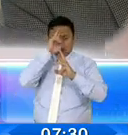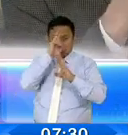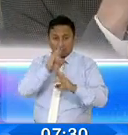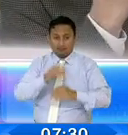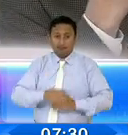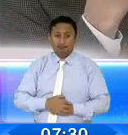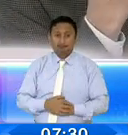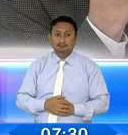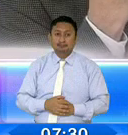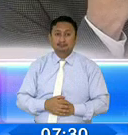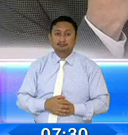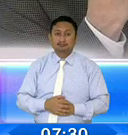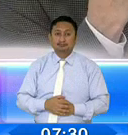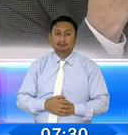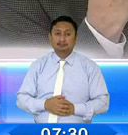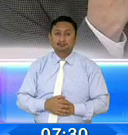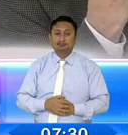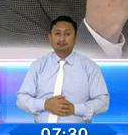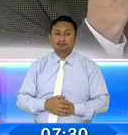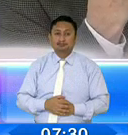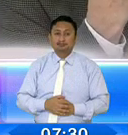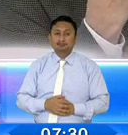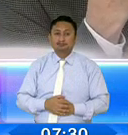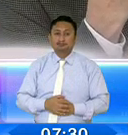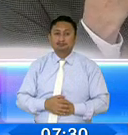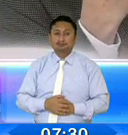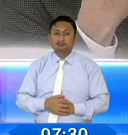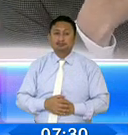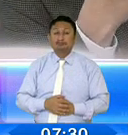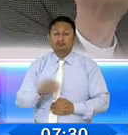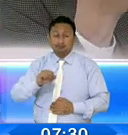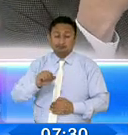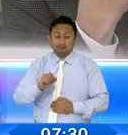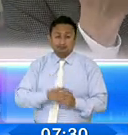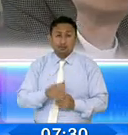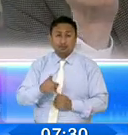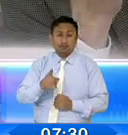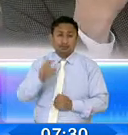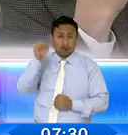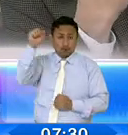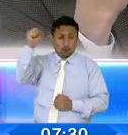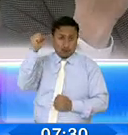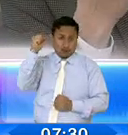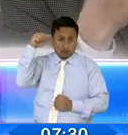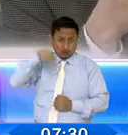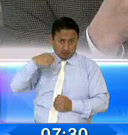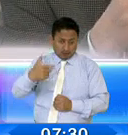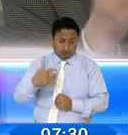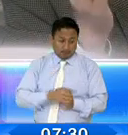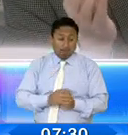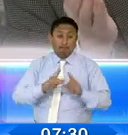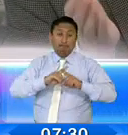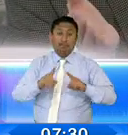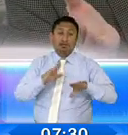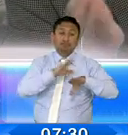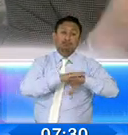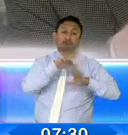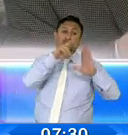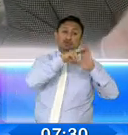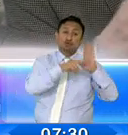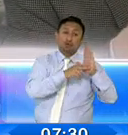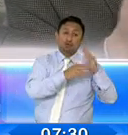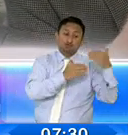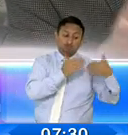Señor Santi, tienen absolutamente el derecho de reclamación, pero hay normativa que sin duda hay que ir cumpliendo para que esto